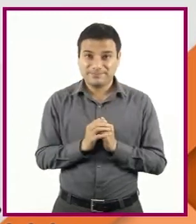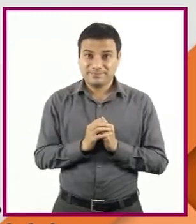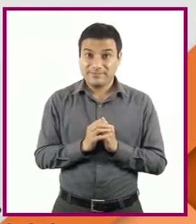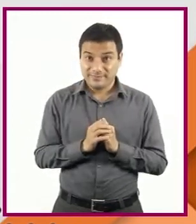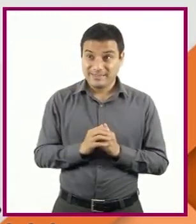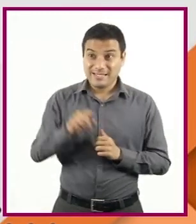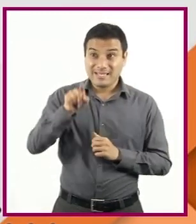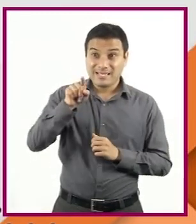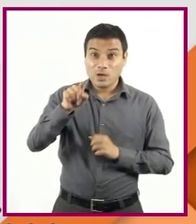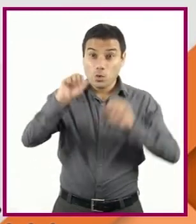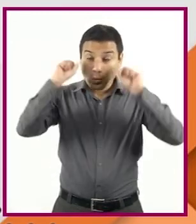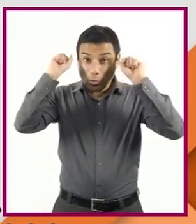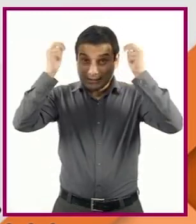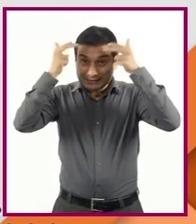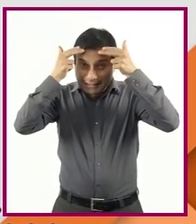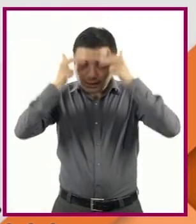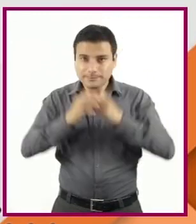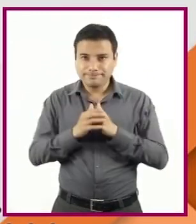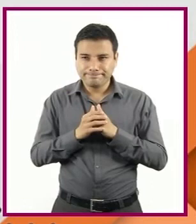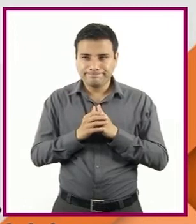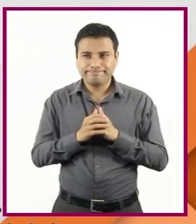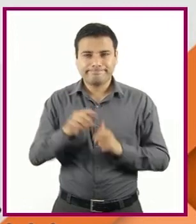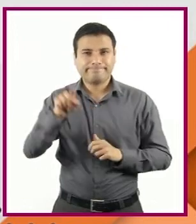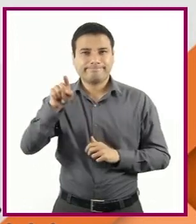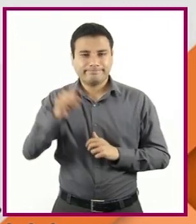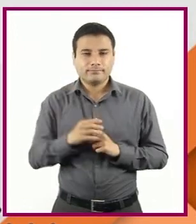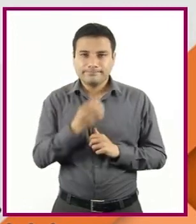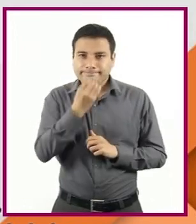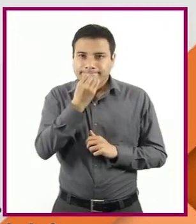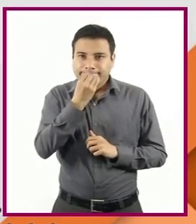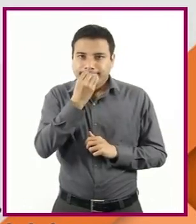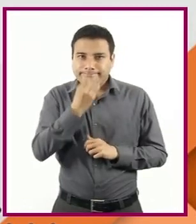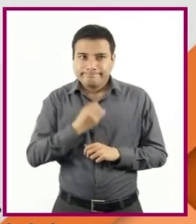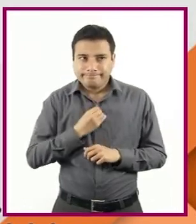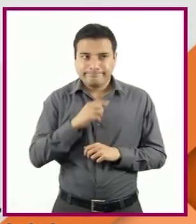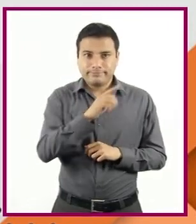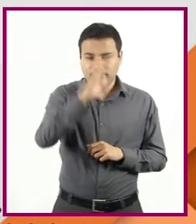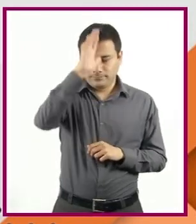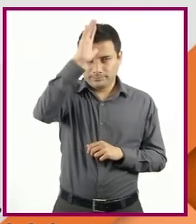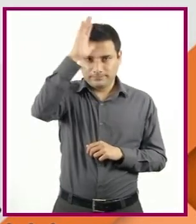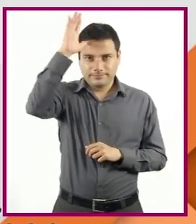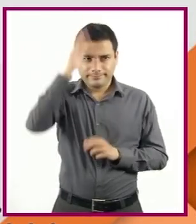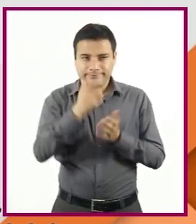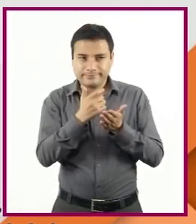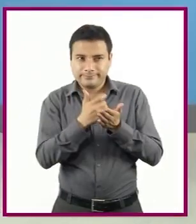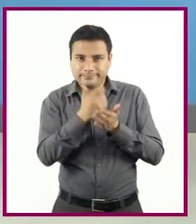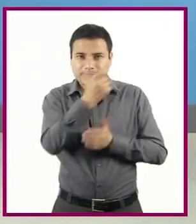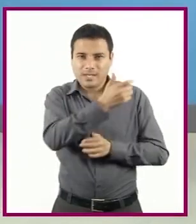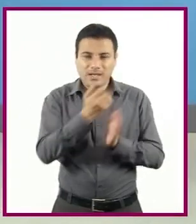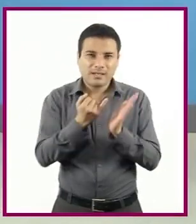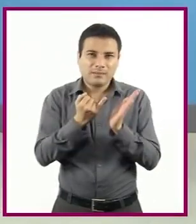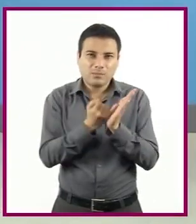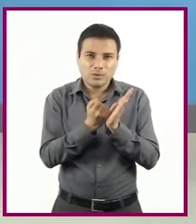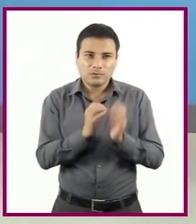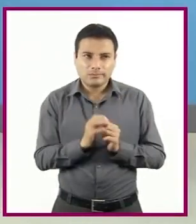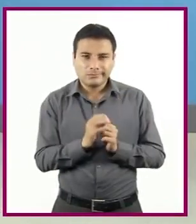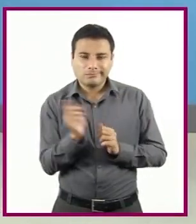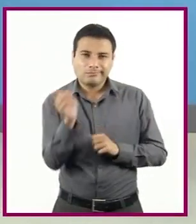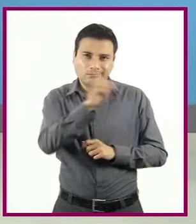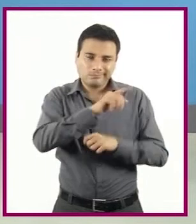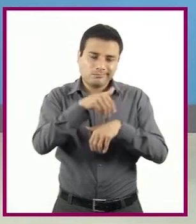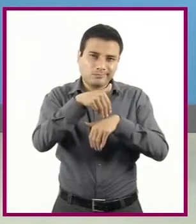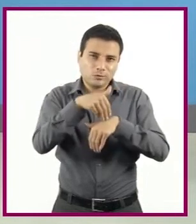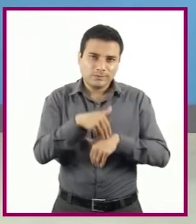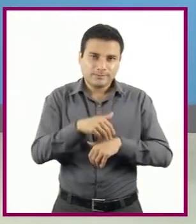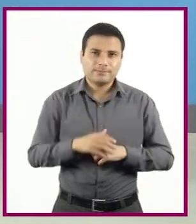pueblos huastecos tuvieron, como muchos otros, que pagar tributo a México Tenochtitlan. La